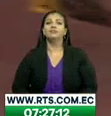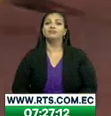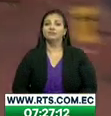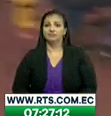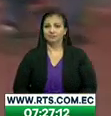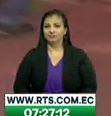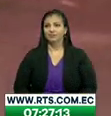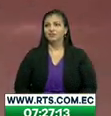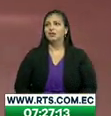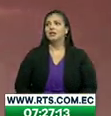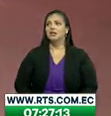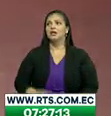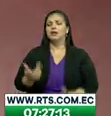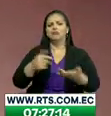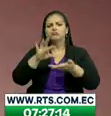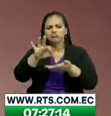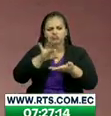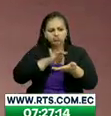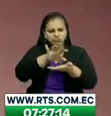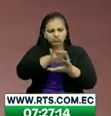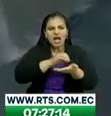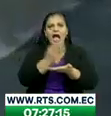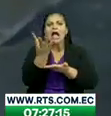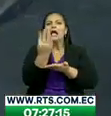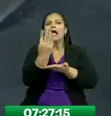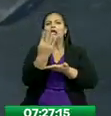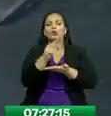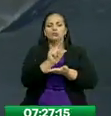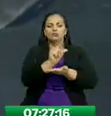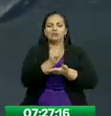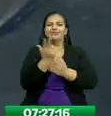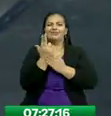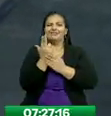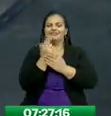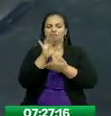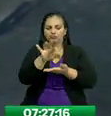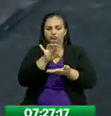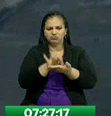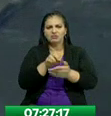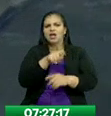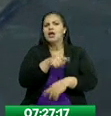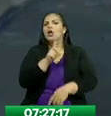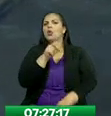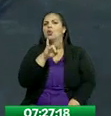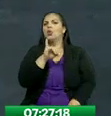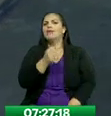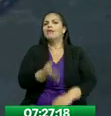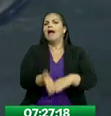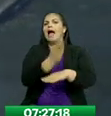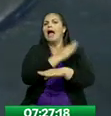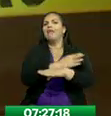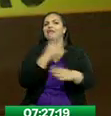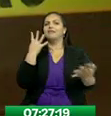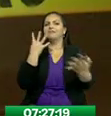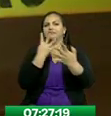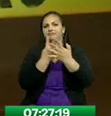sitio. La víctima mortal registra antecedentes penales y tenía poco tiempo de haber salido de la